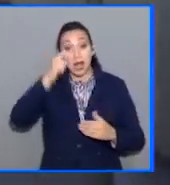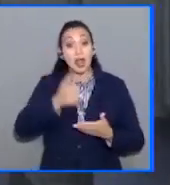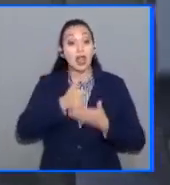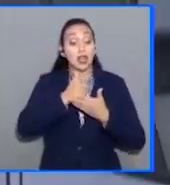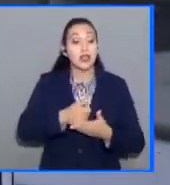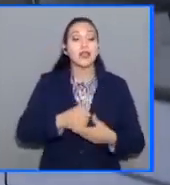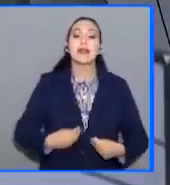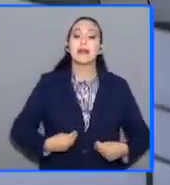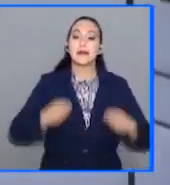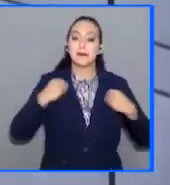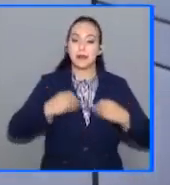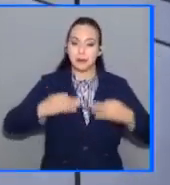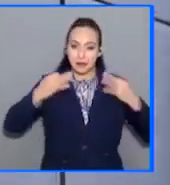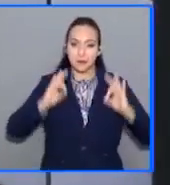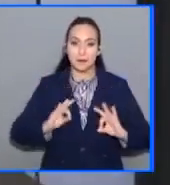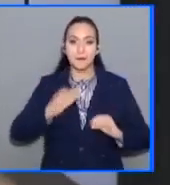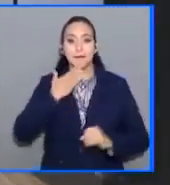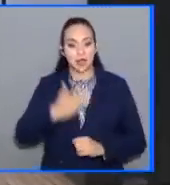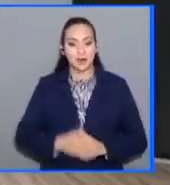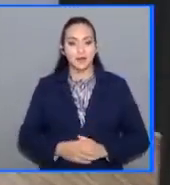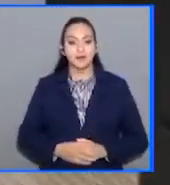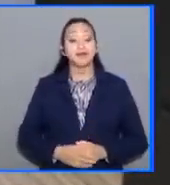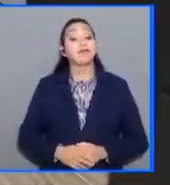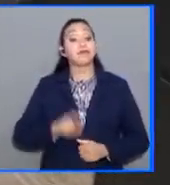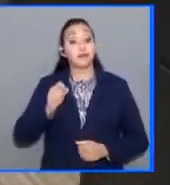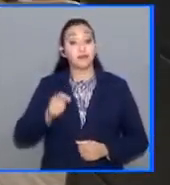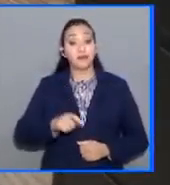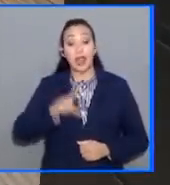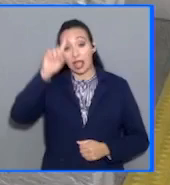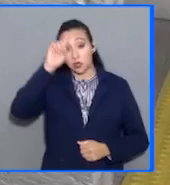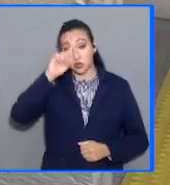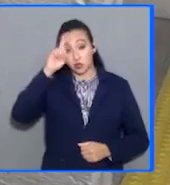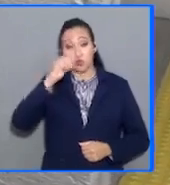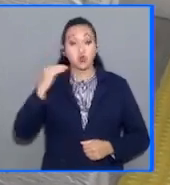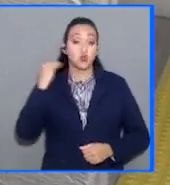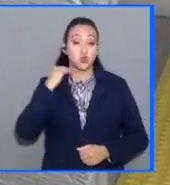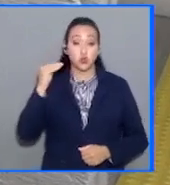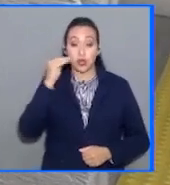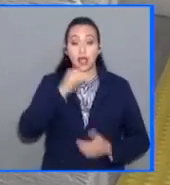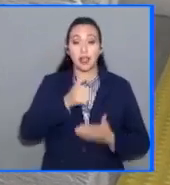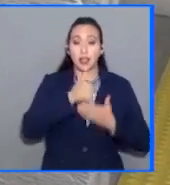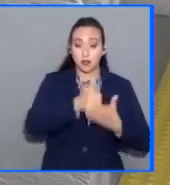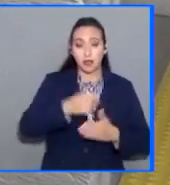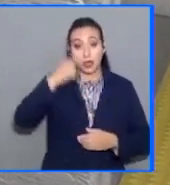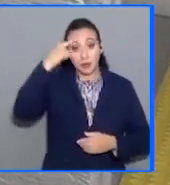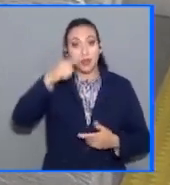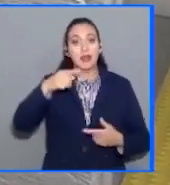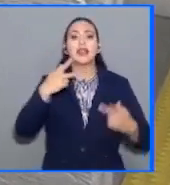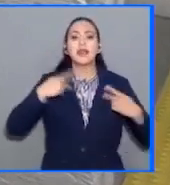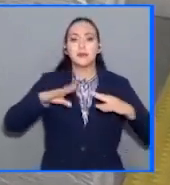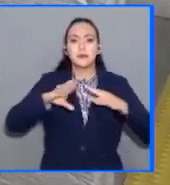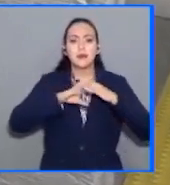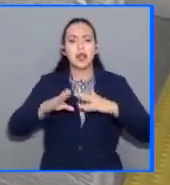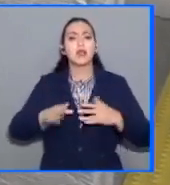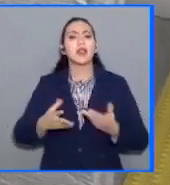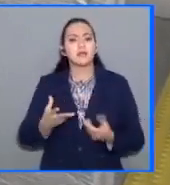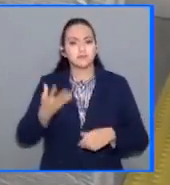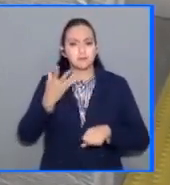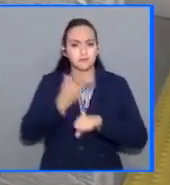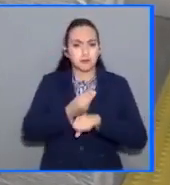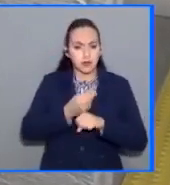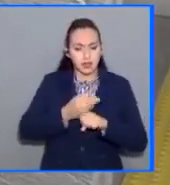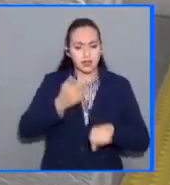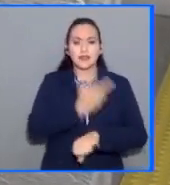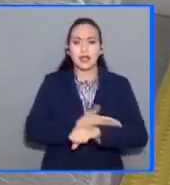vida. También se brinda asesoría jurídica para que regularicen su situación, con el fin de que obtengan la